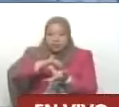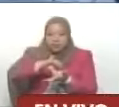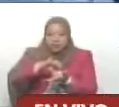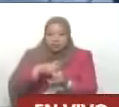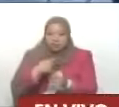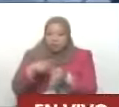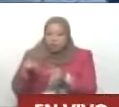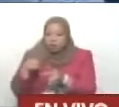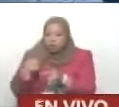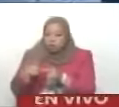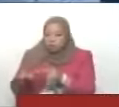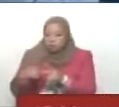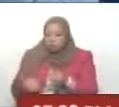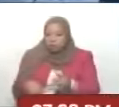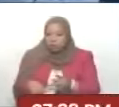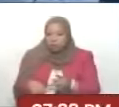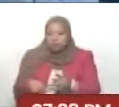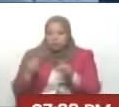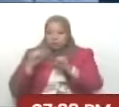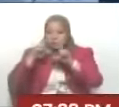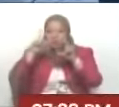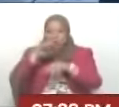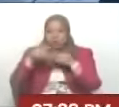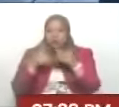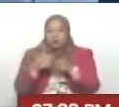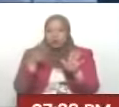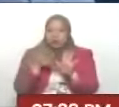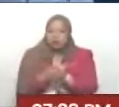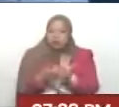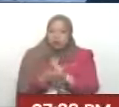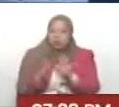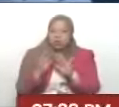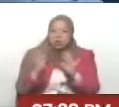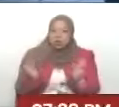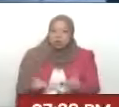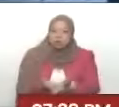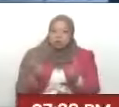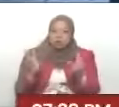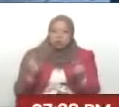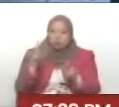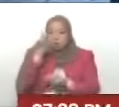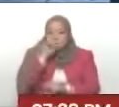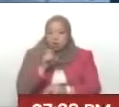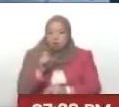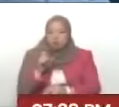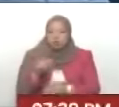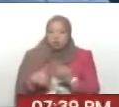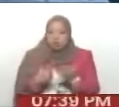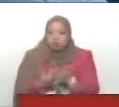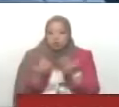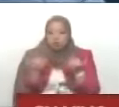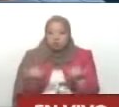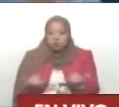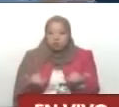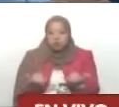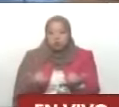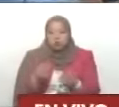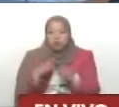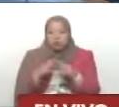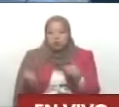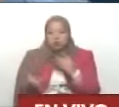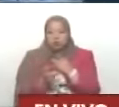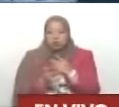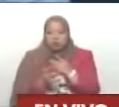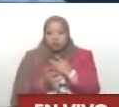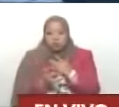etcétera, etcétera. ¿No? Imagínense ustedes lo que es el mundo nuevo de los años que están por venir cuando toda esa